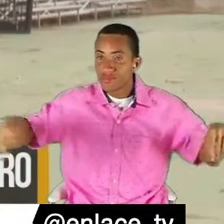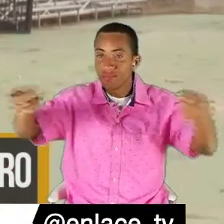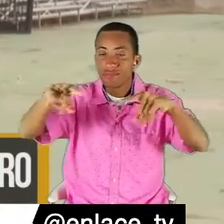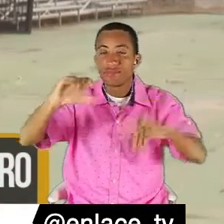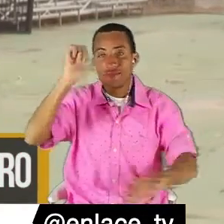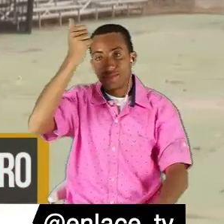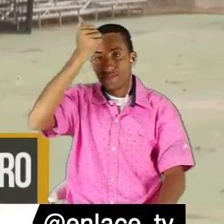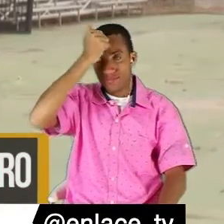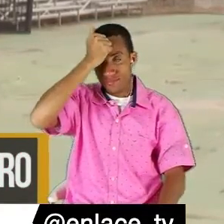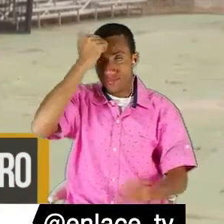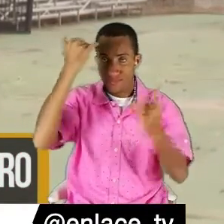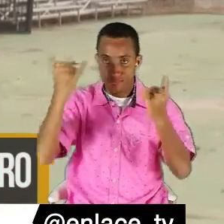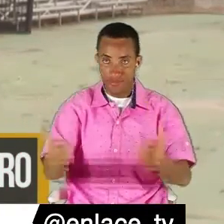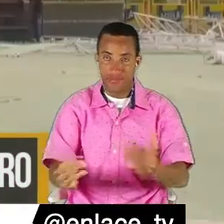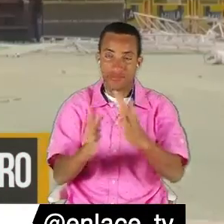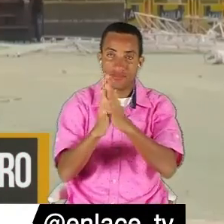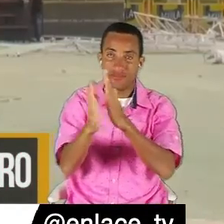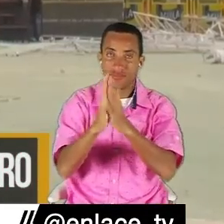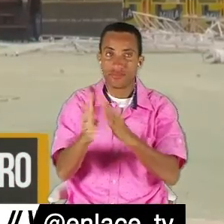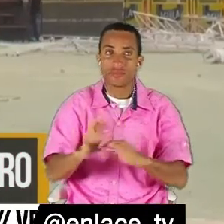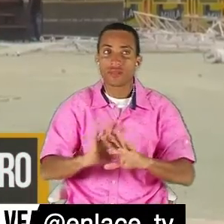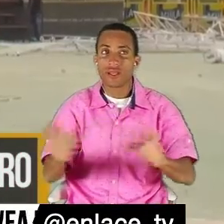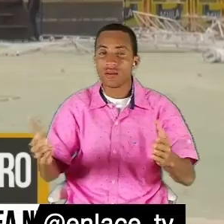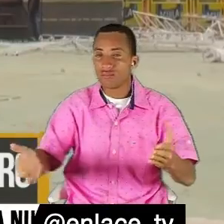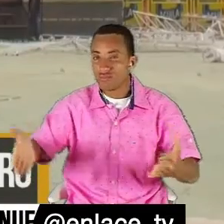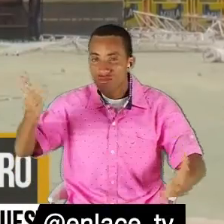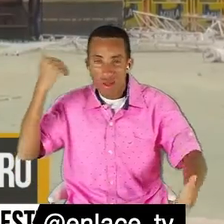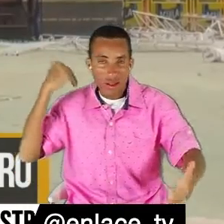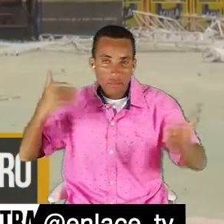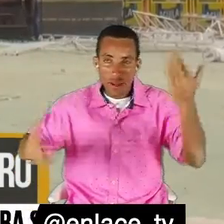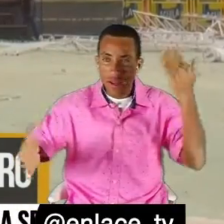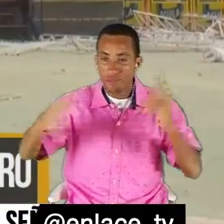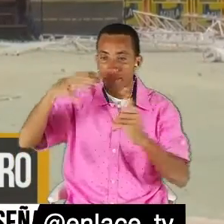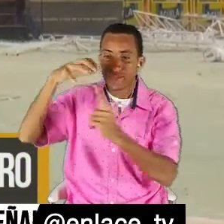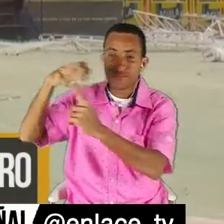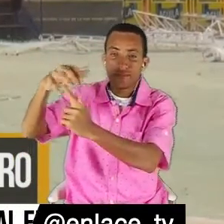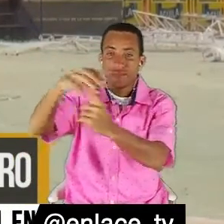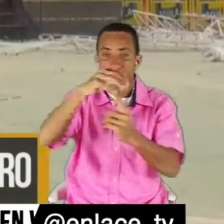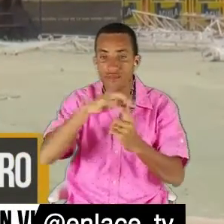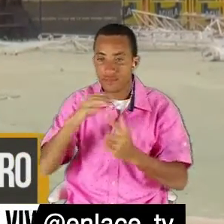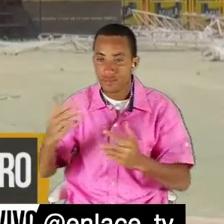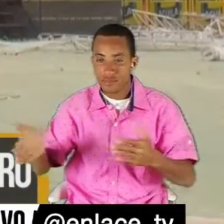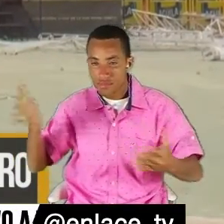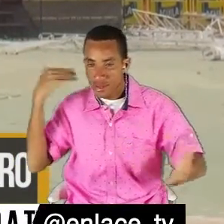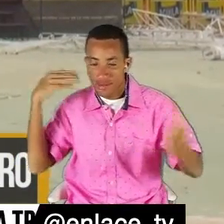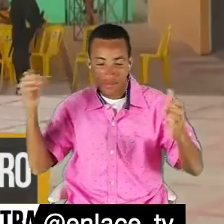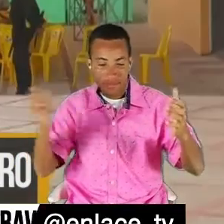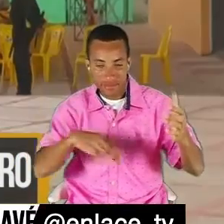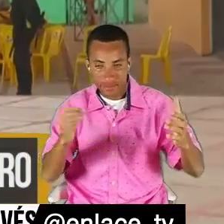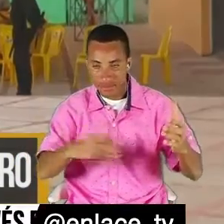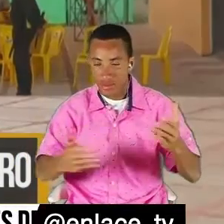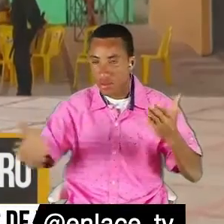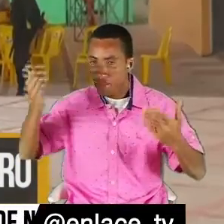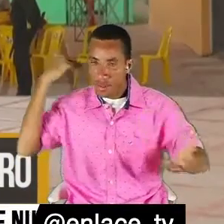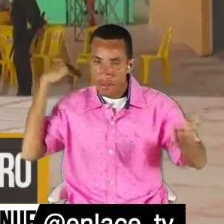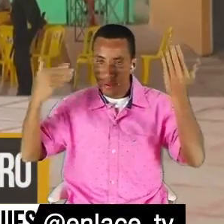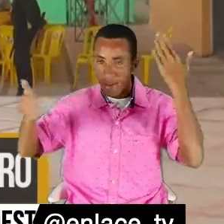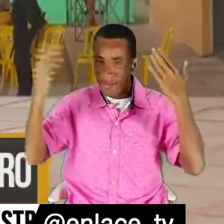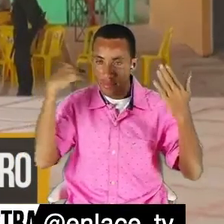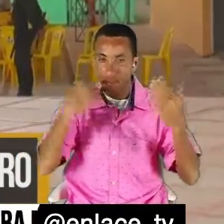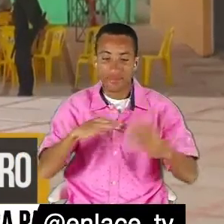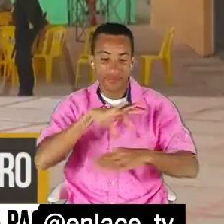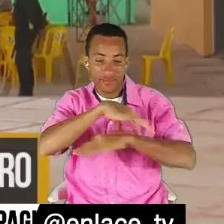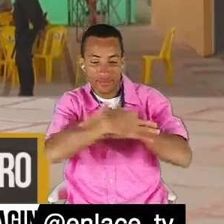se dispone en Expo Eventos para comenzar a levantar lo que son los stands para el mercado campesino y artesanos de la ciudad y región, quienes expondrán